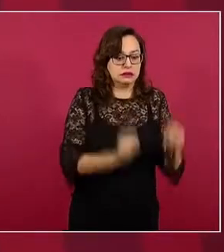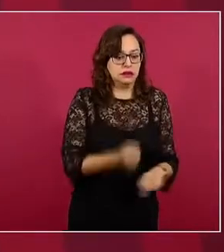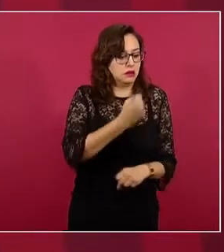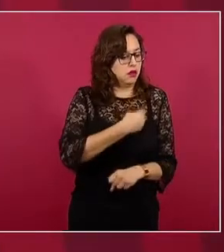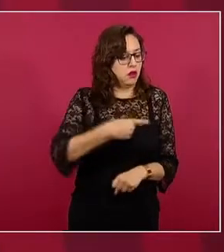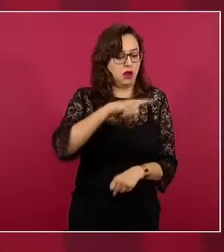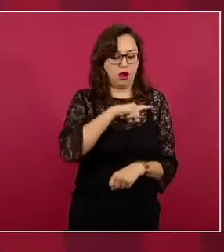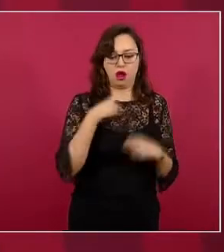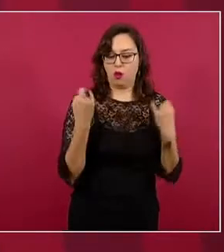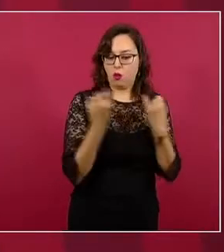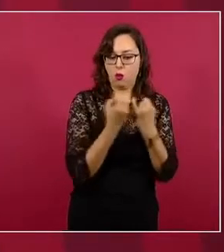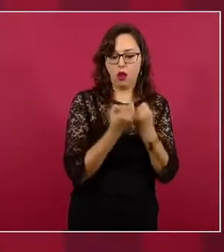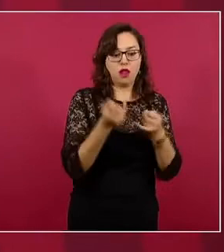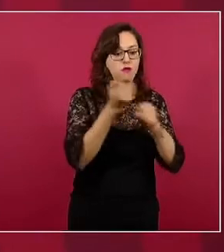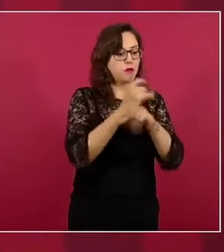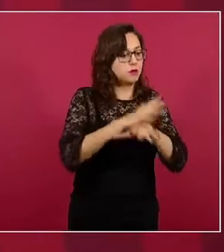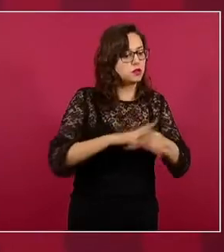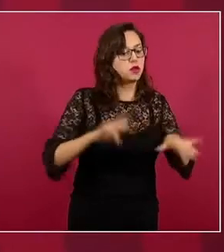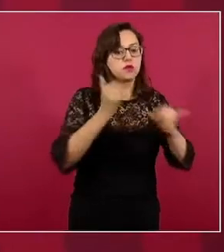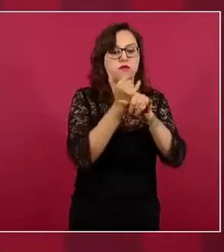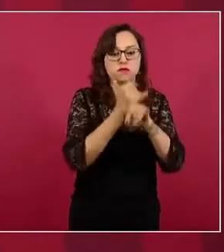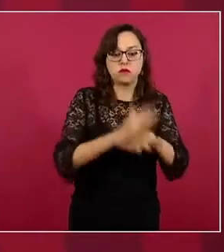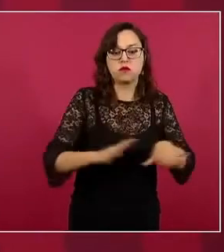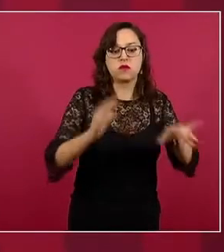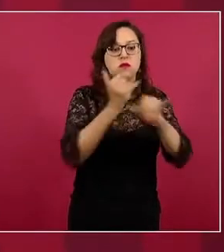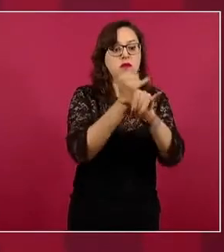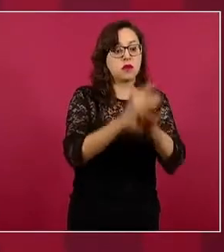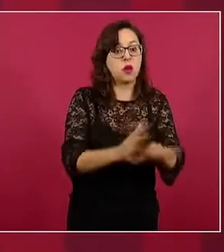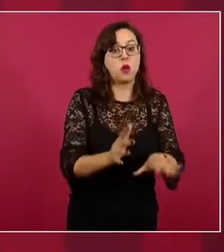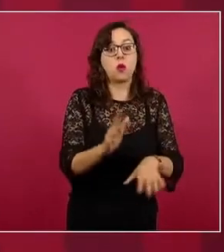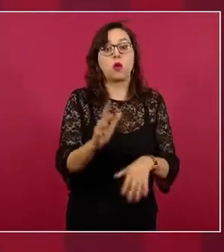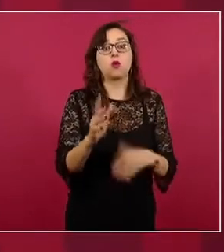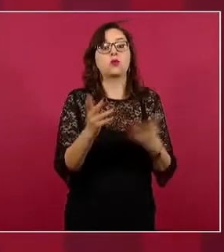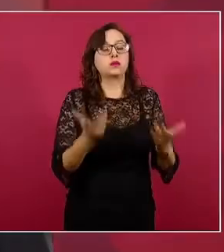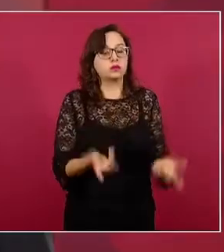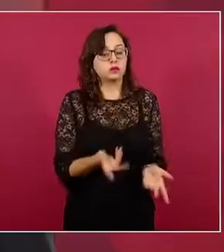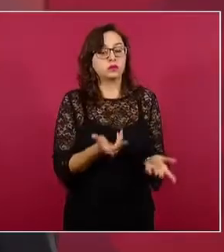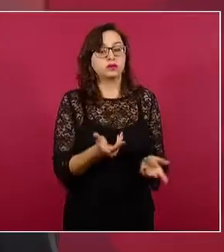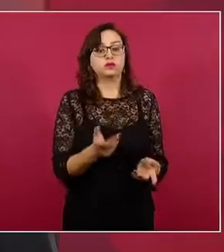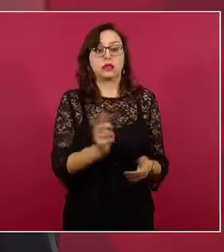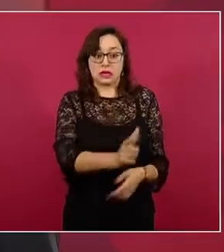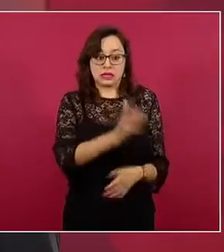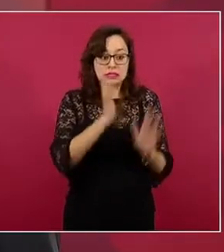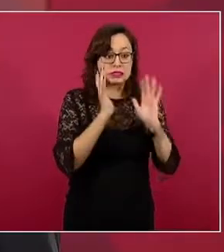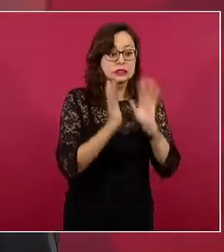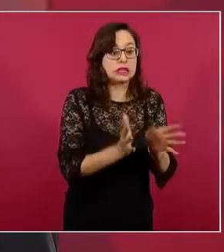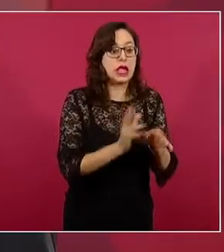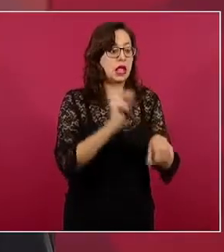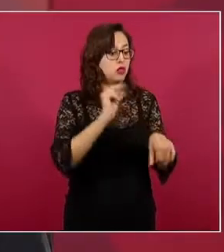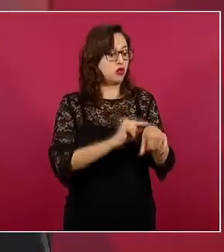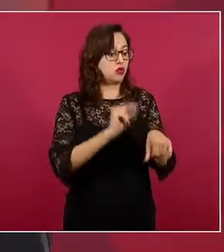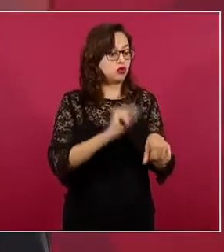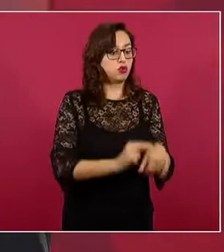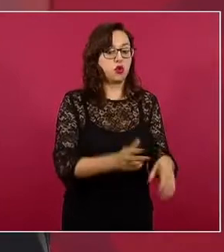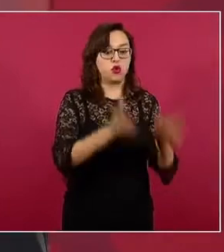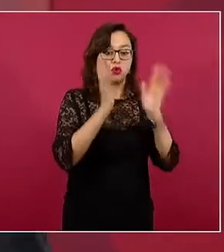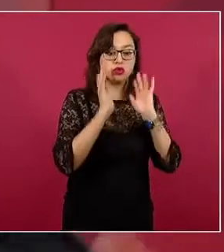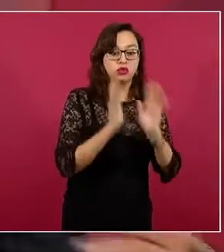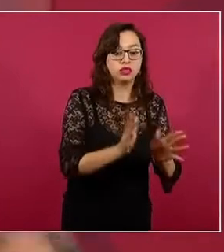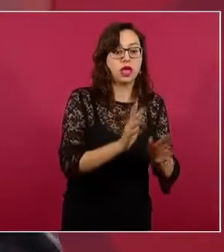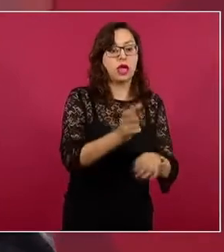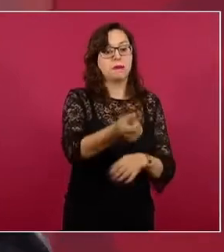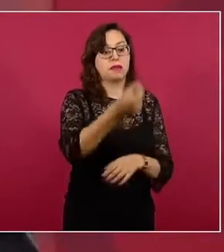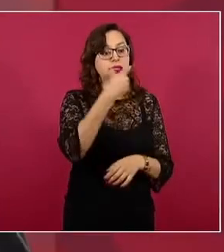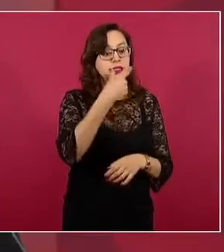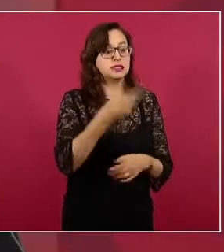hospitales de Nayarit, ya tenemos abasto suficiente de medicamentos, es